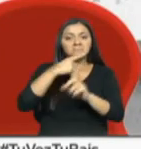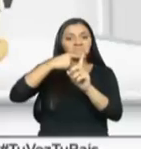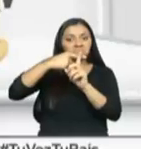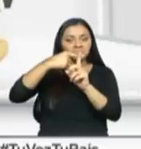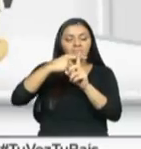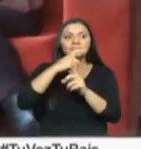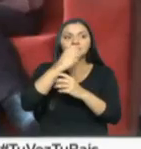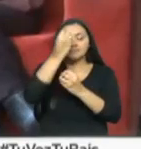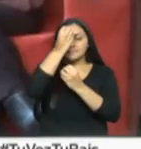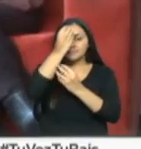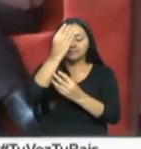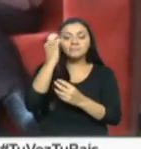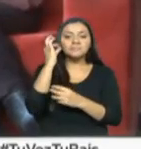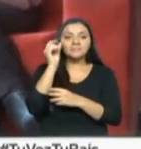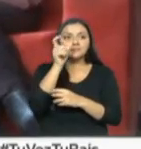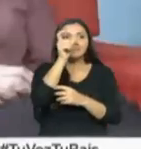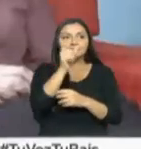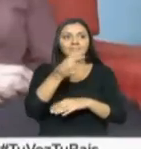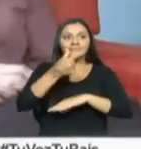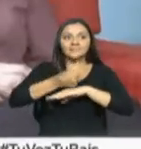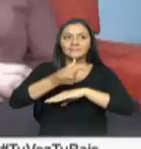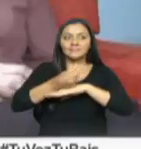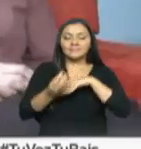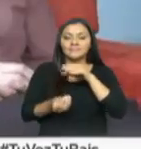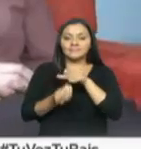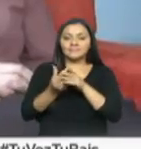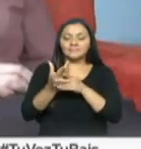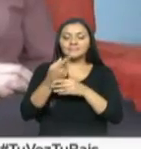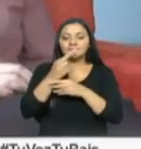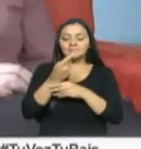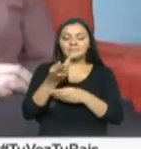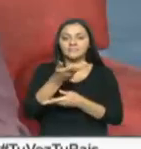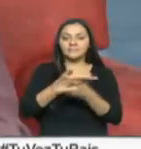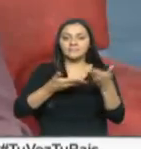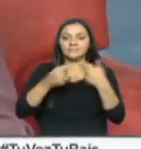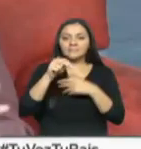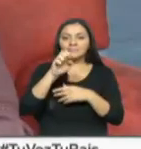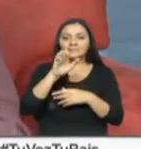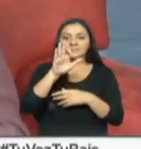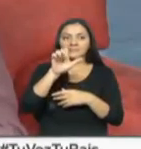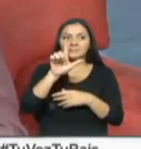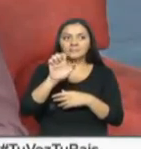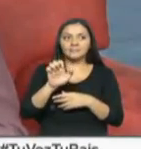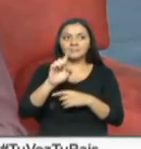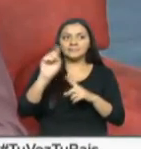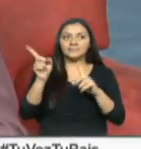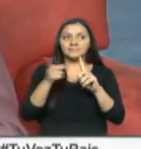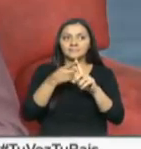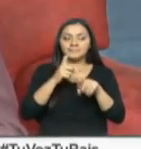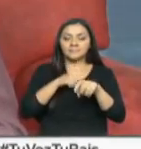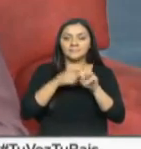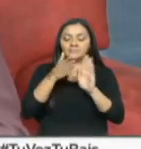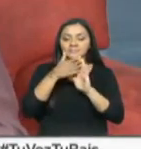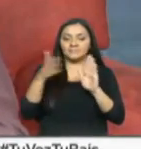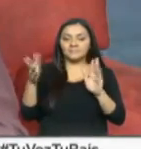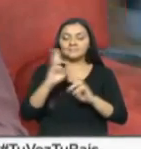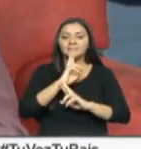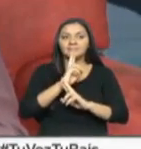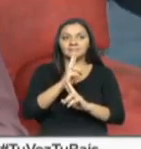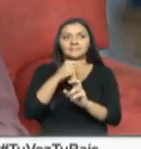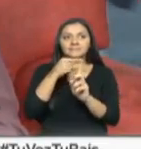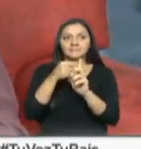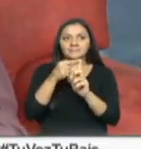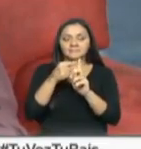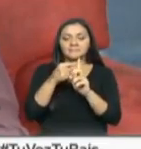comentó Mariana Tufiño, gerente de creación de valor compartido de Nestlé. Esta primera temporada los resultados han sido súper